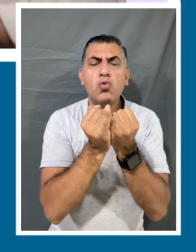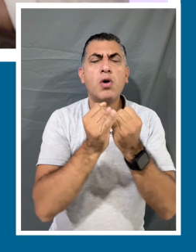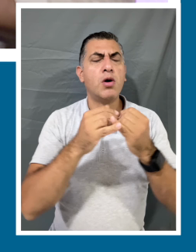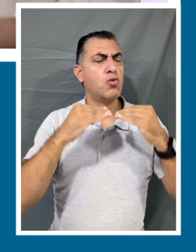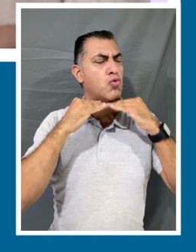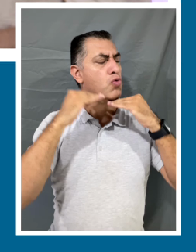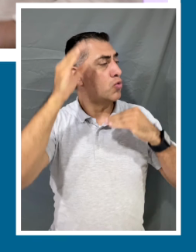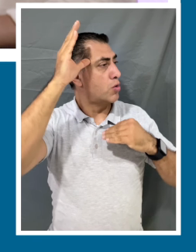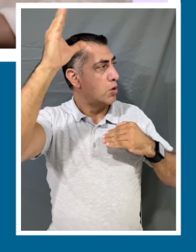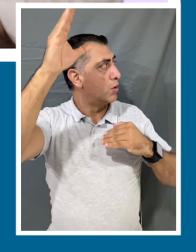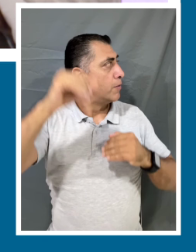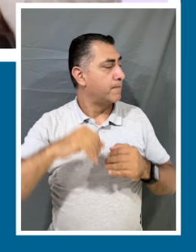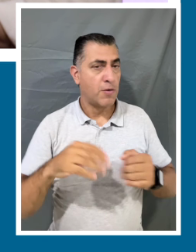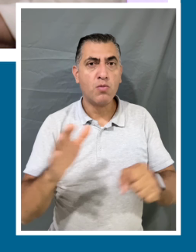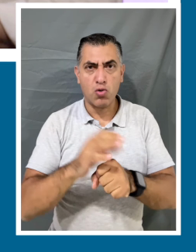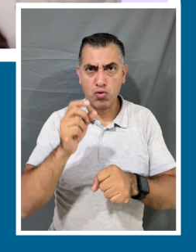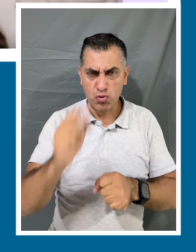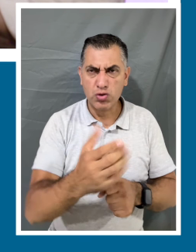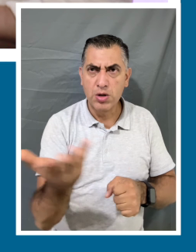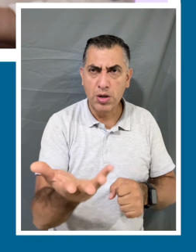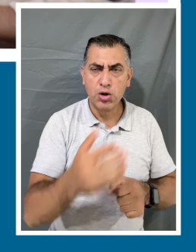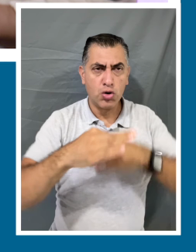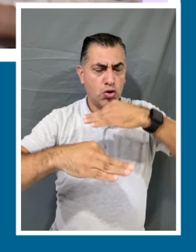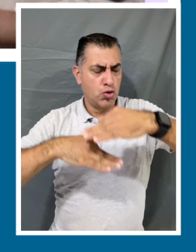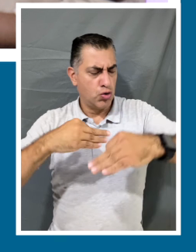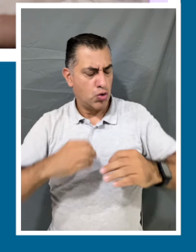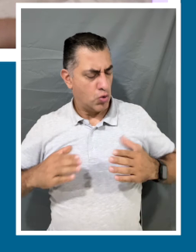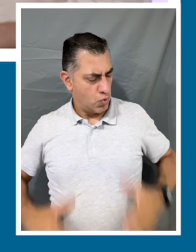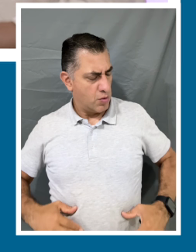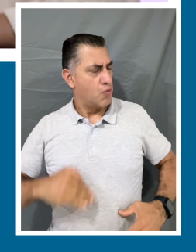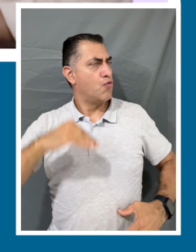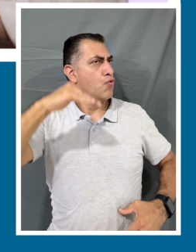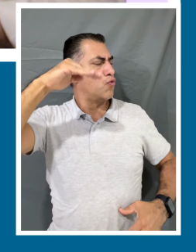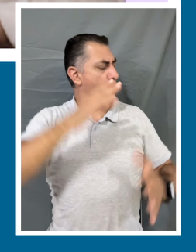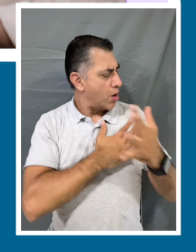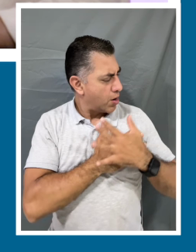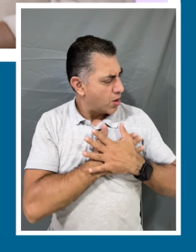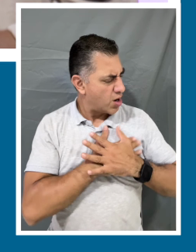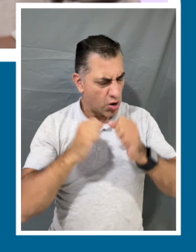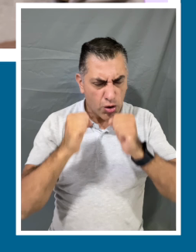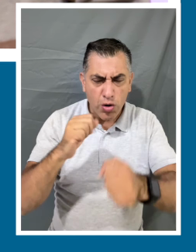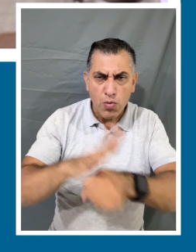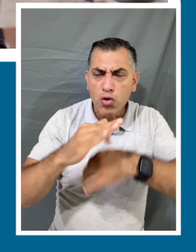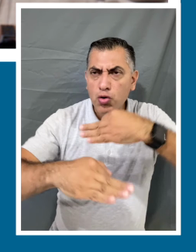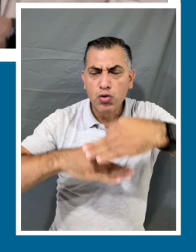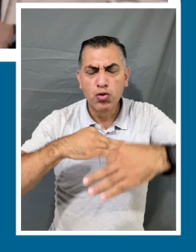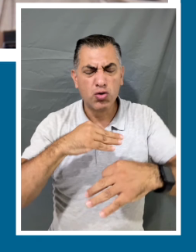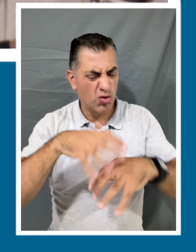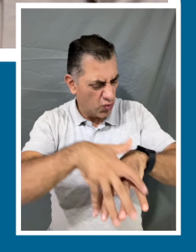cabeza es decir Cristo por su acción todo el cuerpo crece y se edifica en amor sostenido y ajustado por todos los